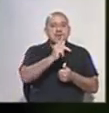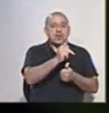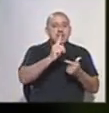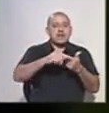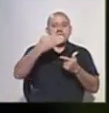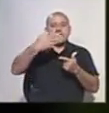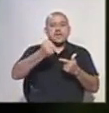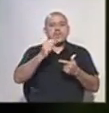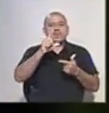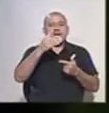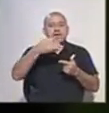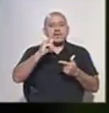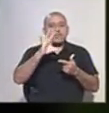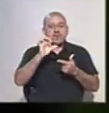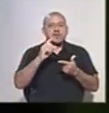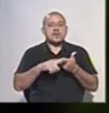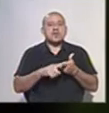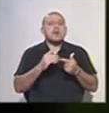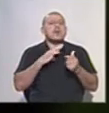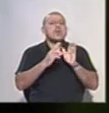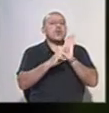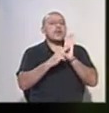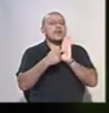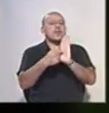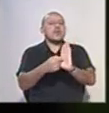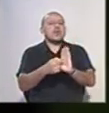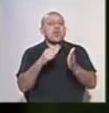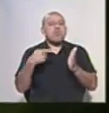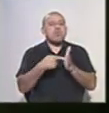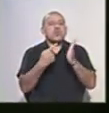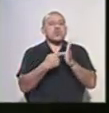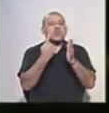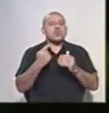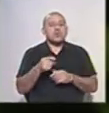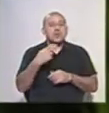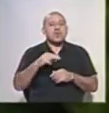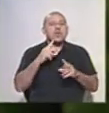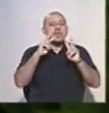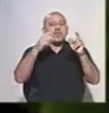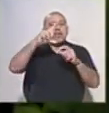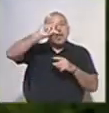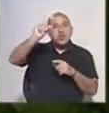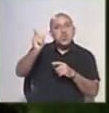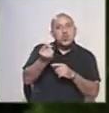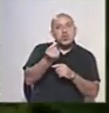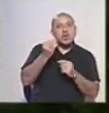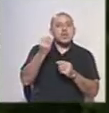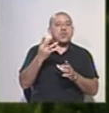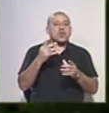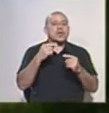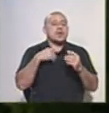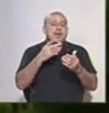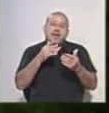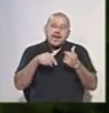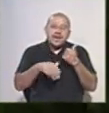momento existió en el reglamento de carnaval algo que diera puntos extra por mencionar a la luna, porque a pocas cosas se le ha cantado más